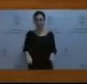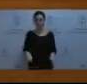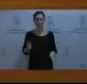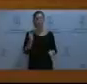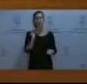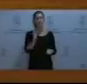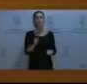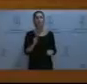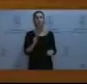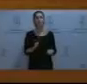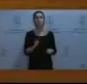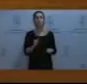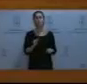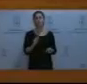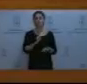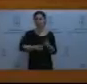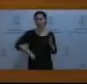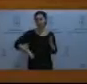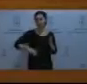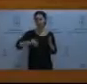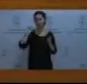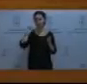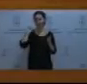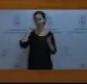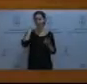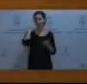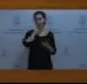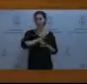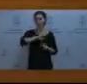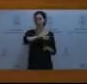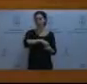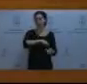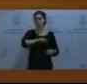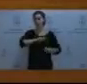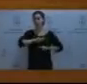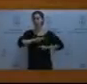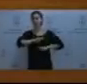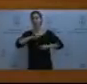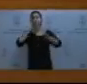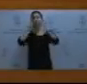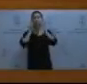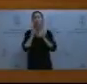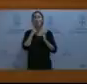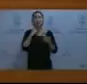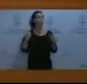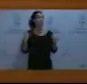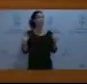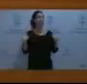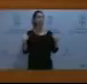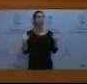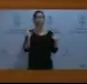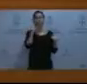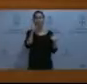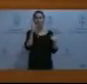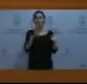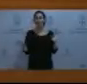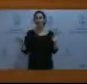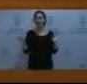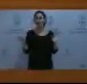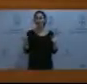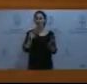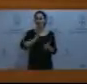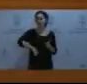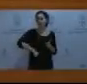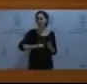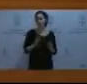cuenta con la pertinente autorización de la consejería. La respuesta literal del alcalde es que no cuenta con ella, porque no la necesita, Pero es que además dice que